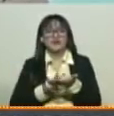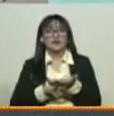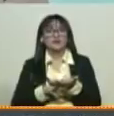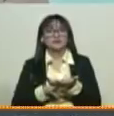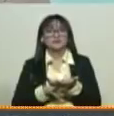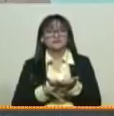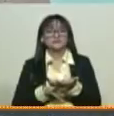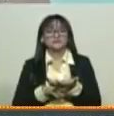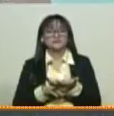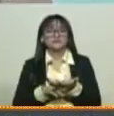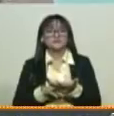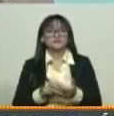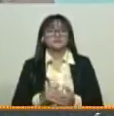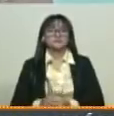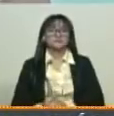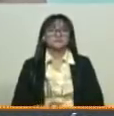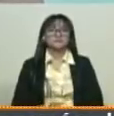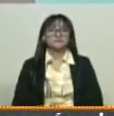esas matrices.